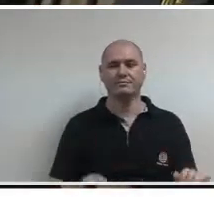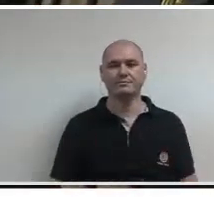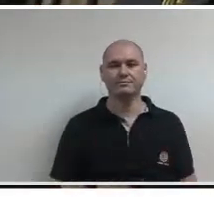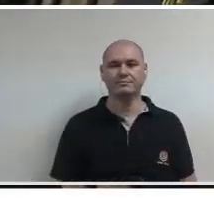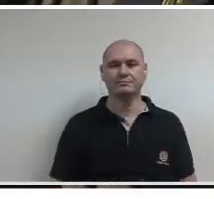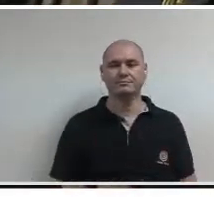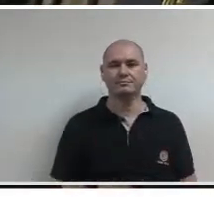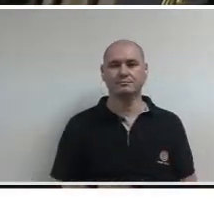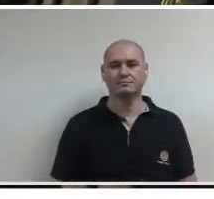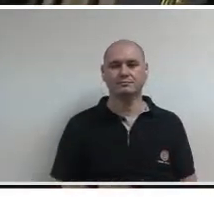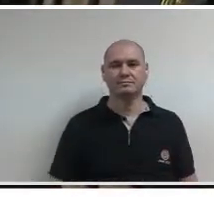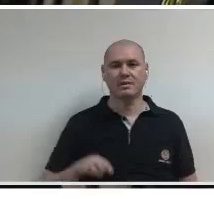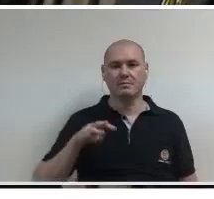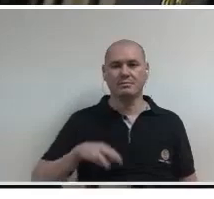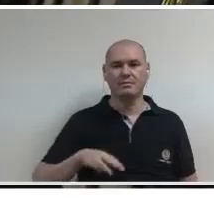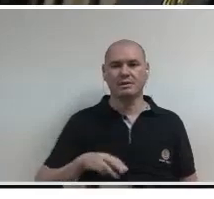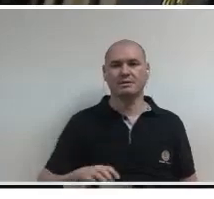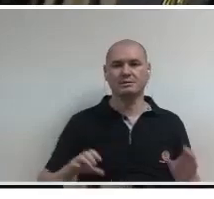Escuela Judicial ABI 2011,